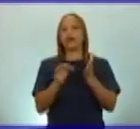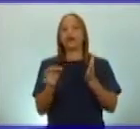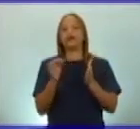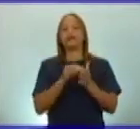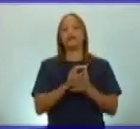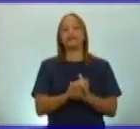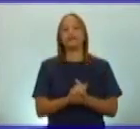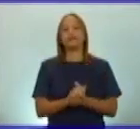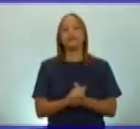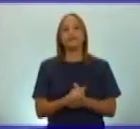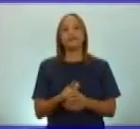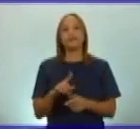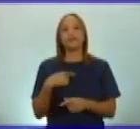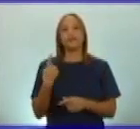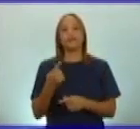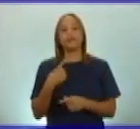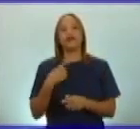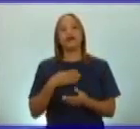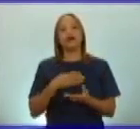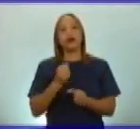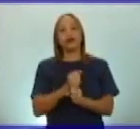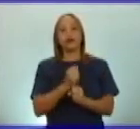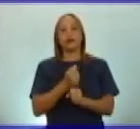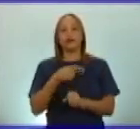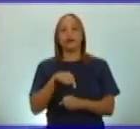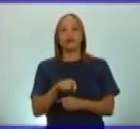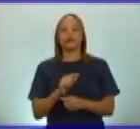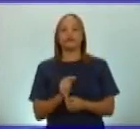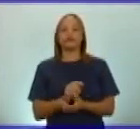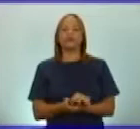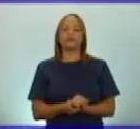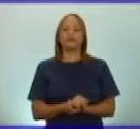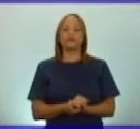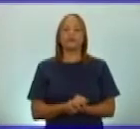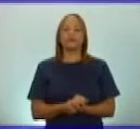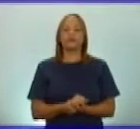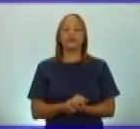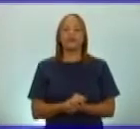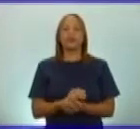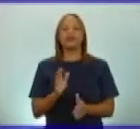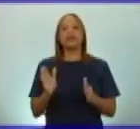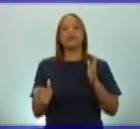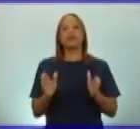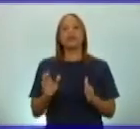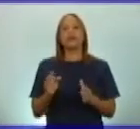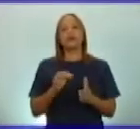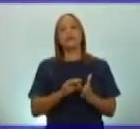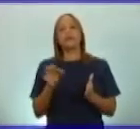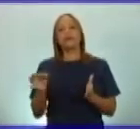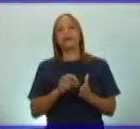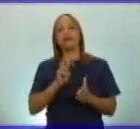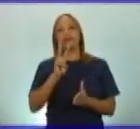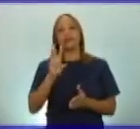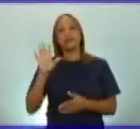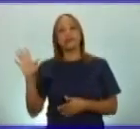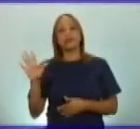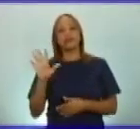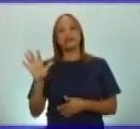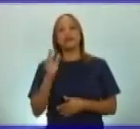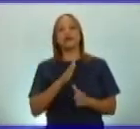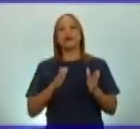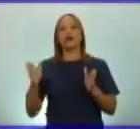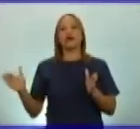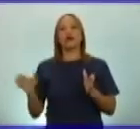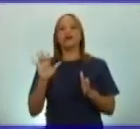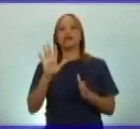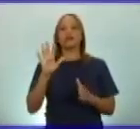estar, en las que vamos a estar transitando durante el encuentro de hoy, que están comprendidas entre la página 35 y la página 56 del